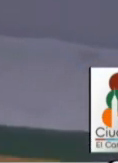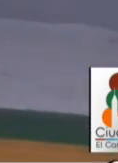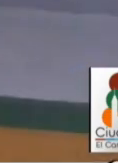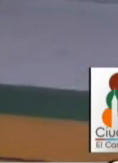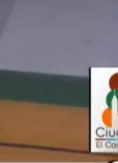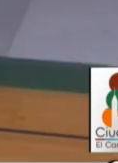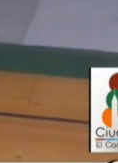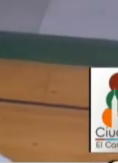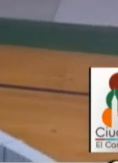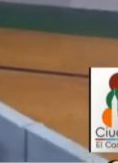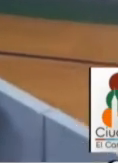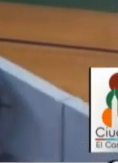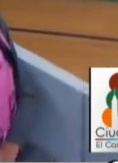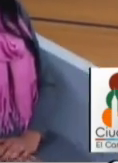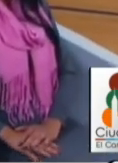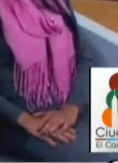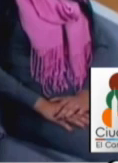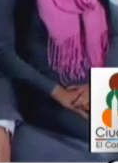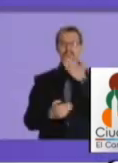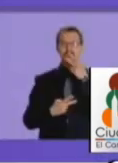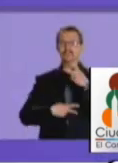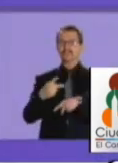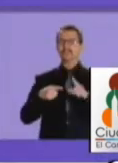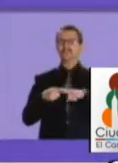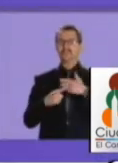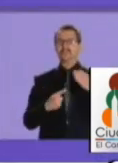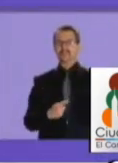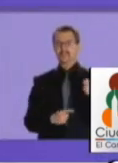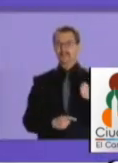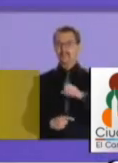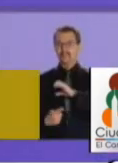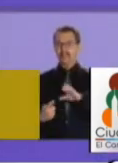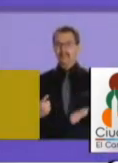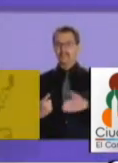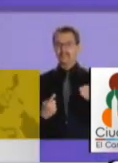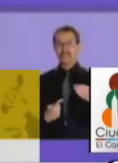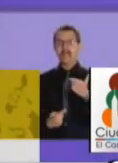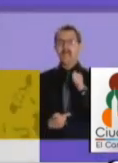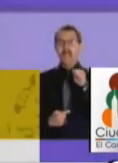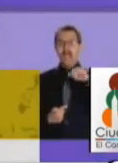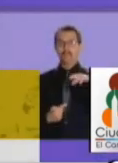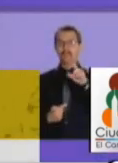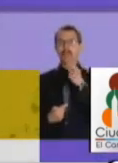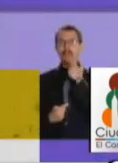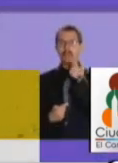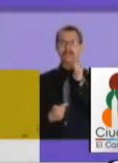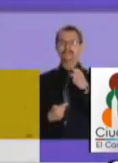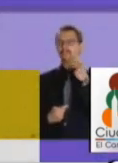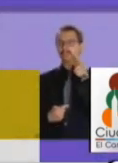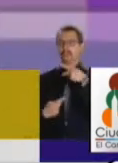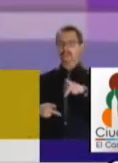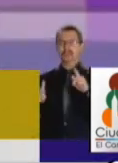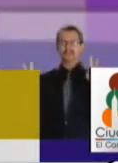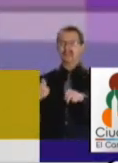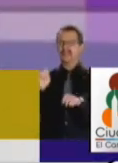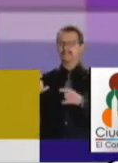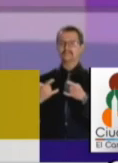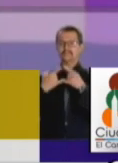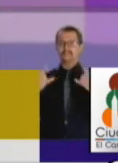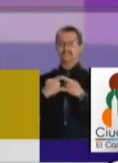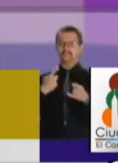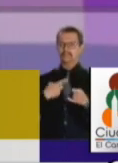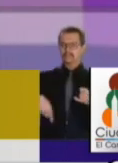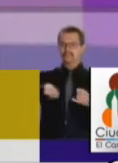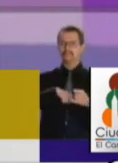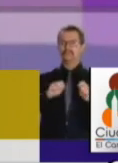sumamente enredado, como una madeja irresuelta, un desorden inexplicable, una situación caótica,